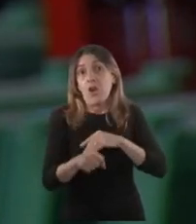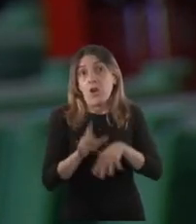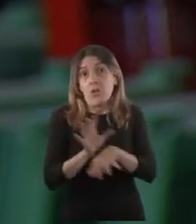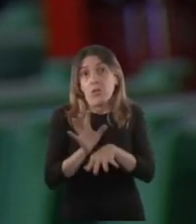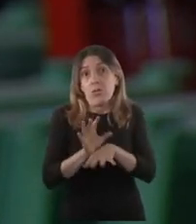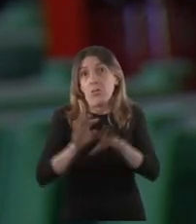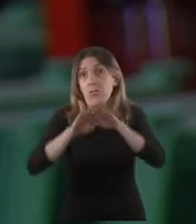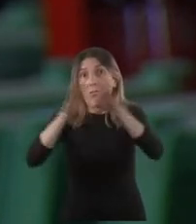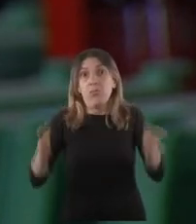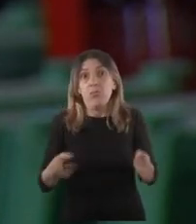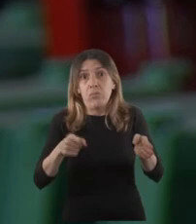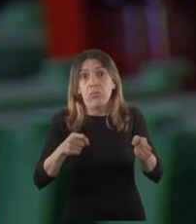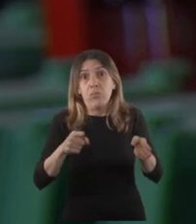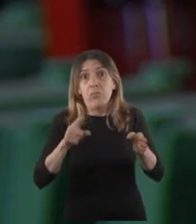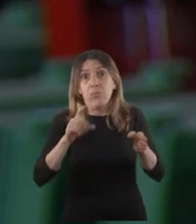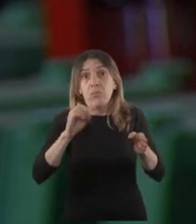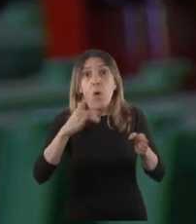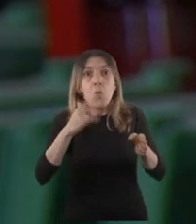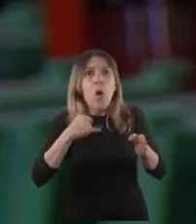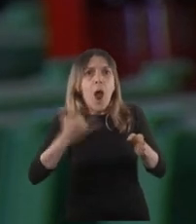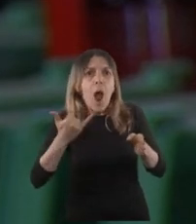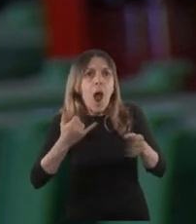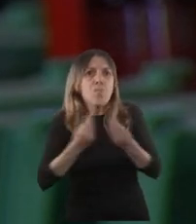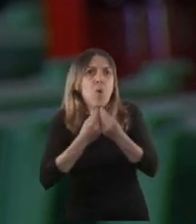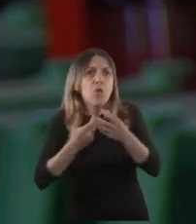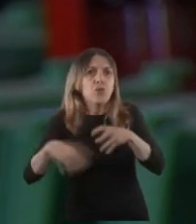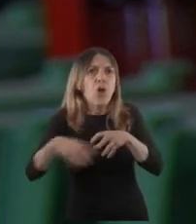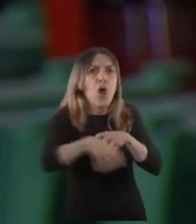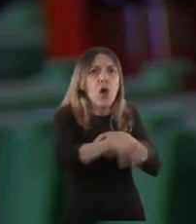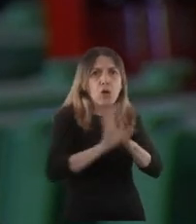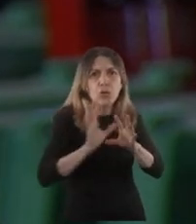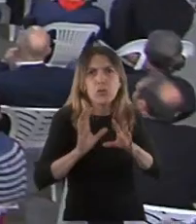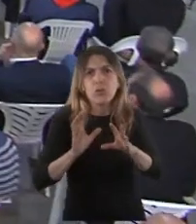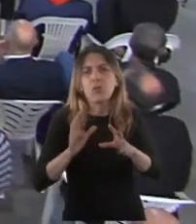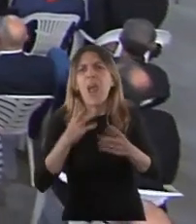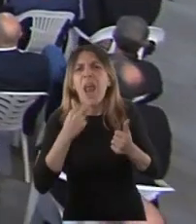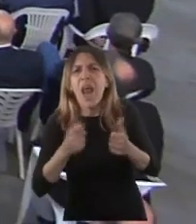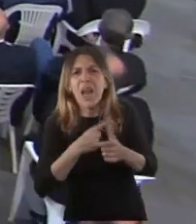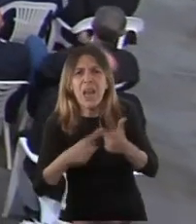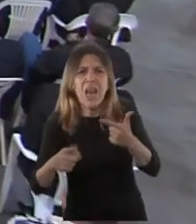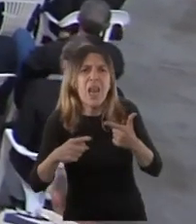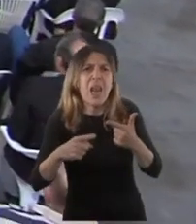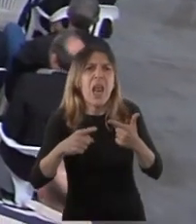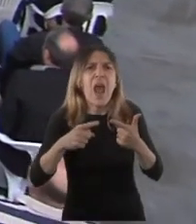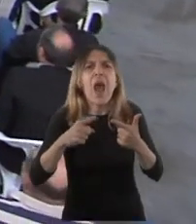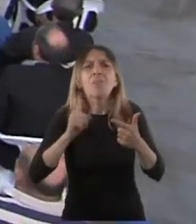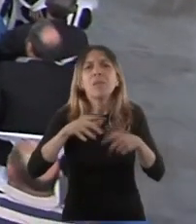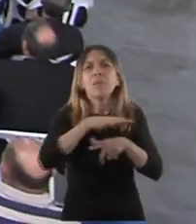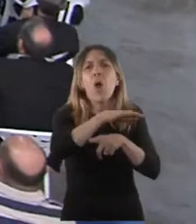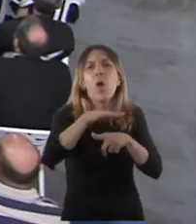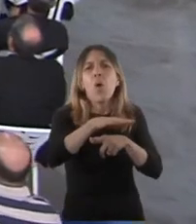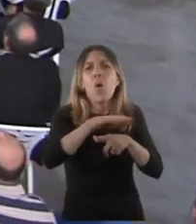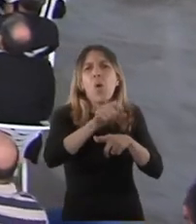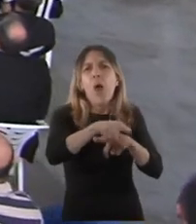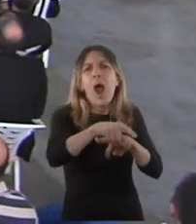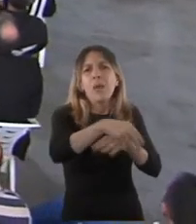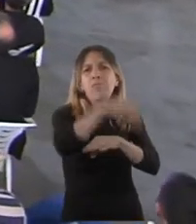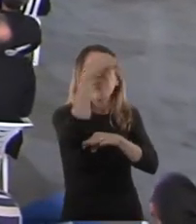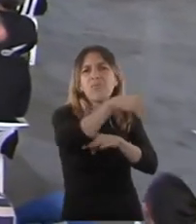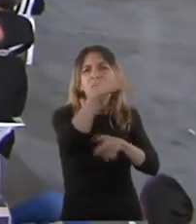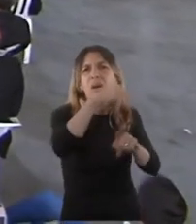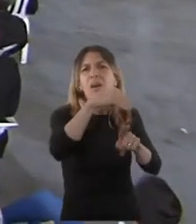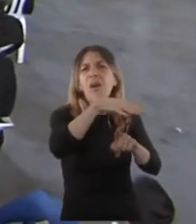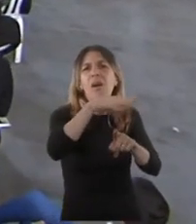realmente muchos rubros, a lo mejor de energía, de Vaca Muerta, demoraron más, pero